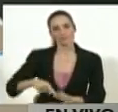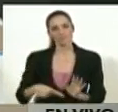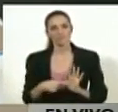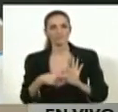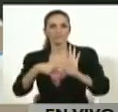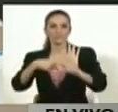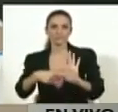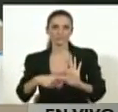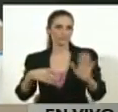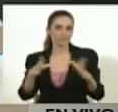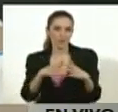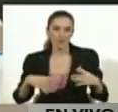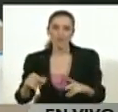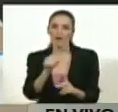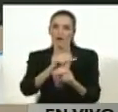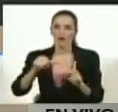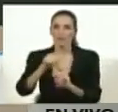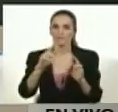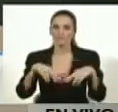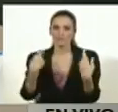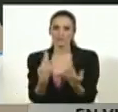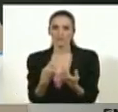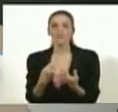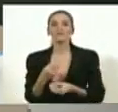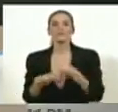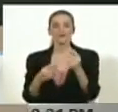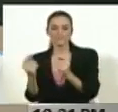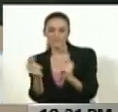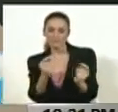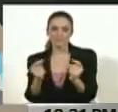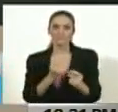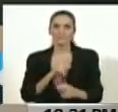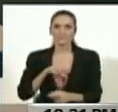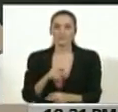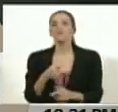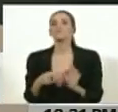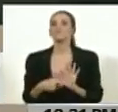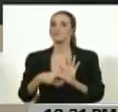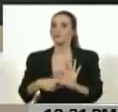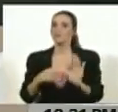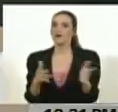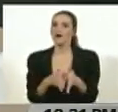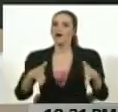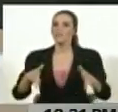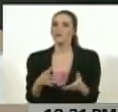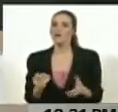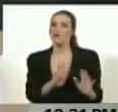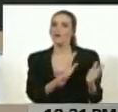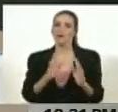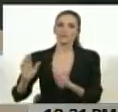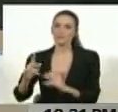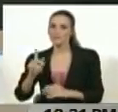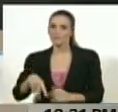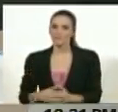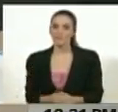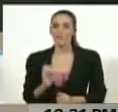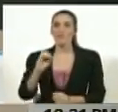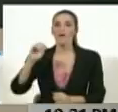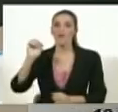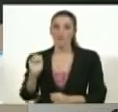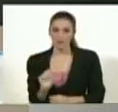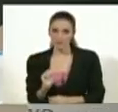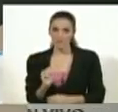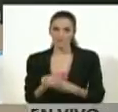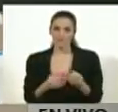también a todos los ámbitos regionales que se dé un debate nosotros lo expusimos ampliamente en la organización la oea fue